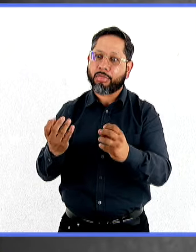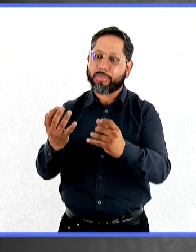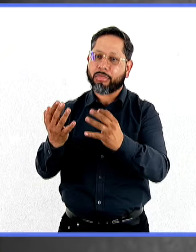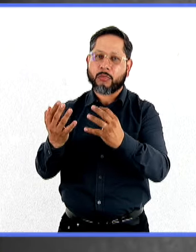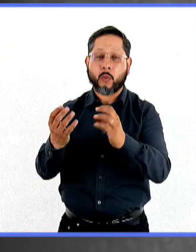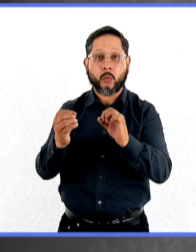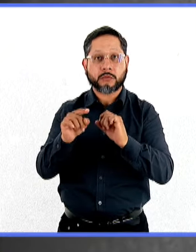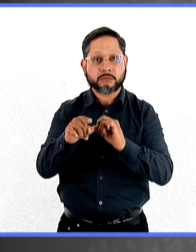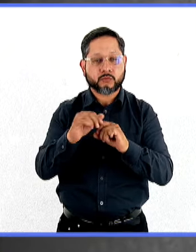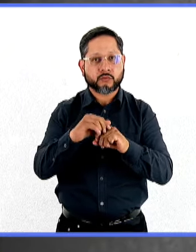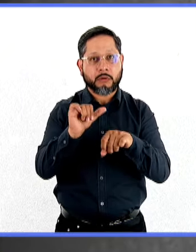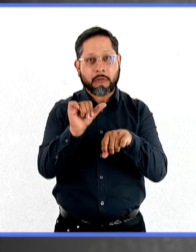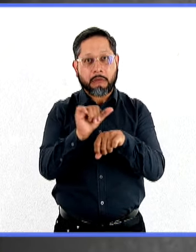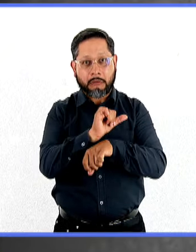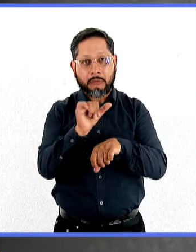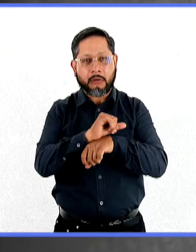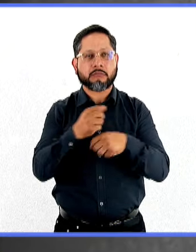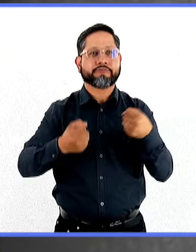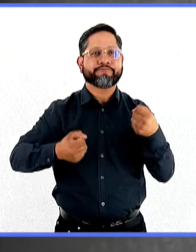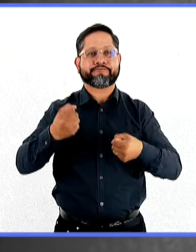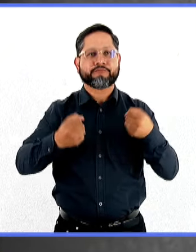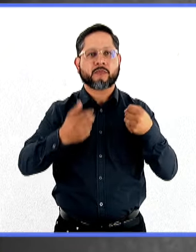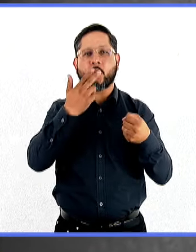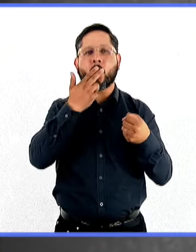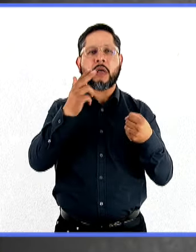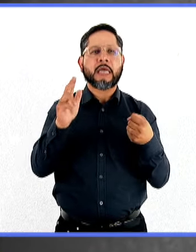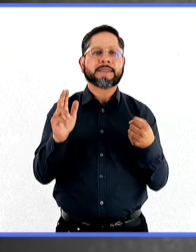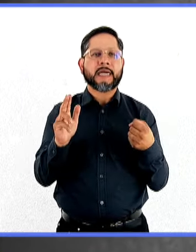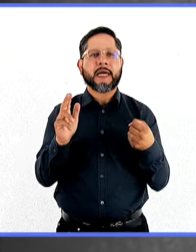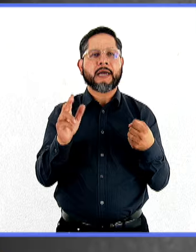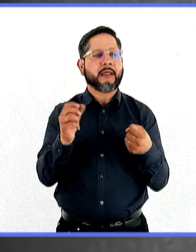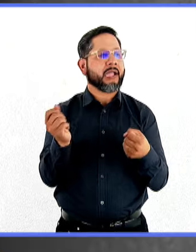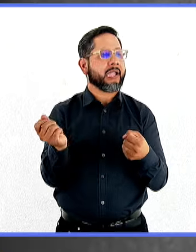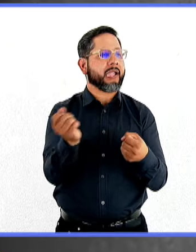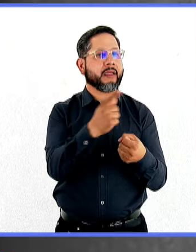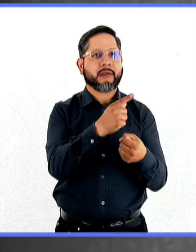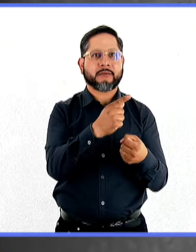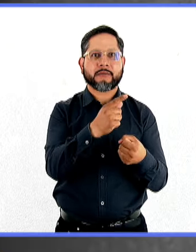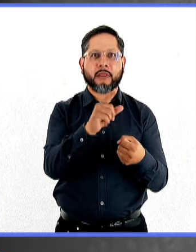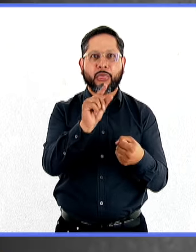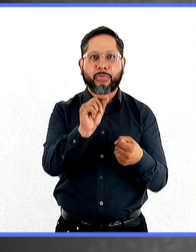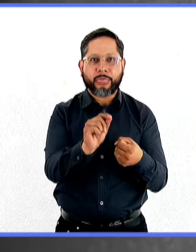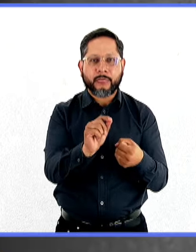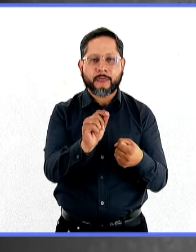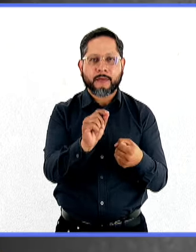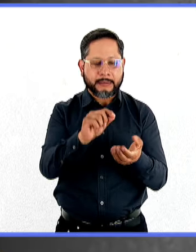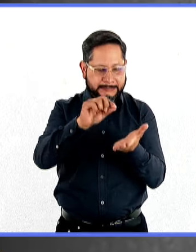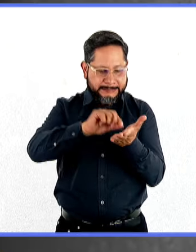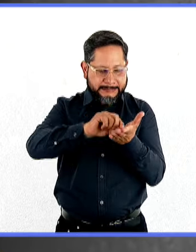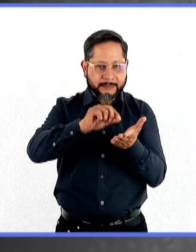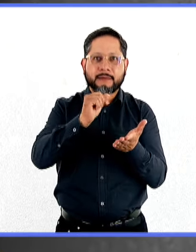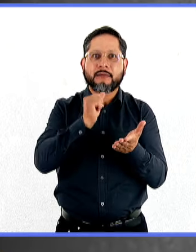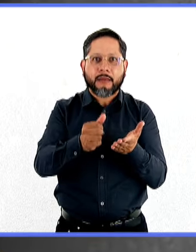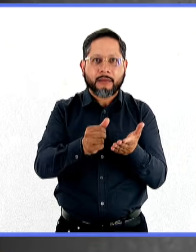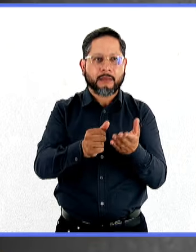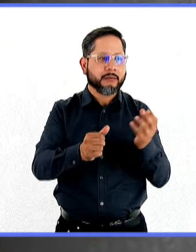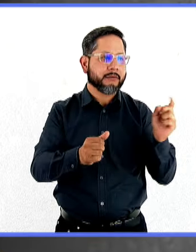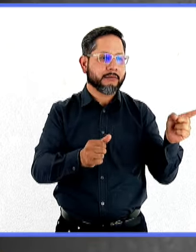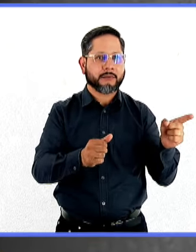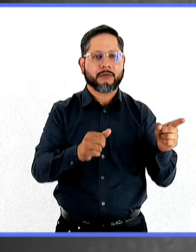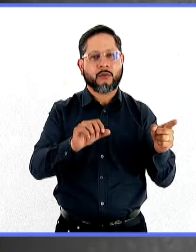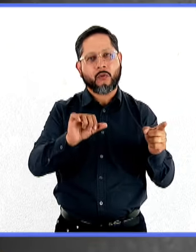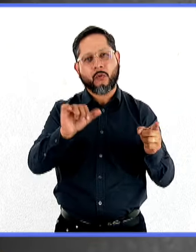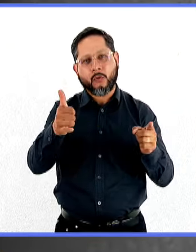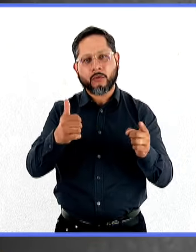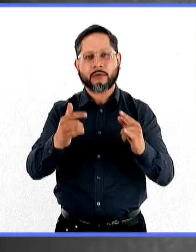comunicación el hecho de tirar cigarros que no están bien apagados o también asociado a las actividades de